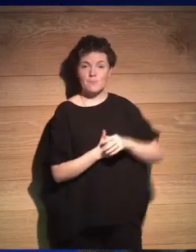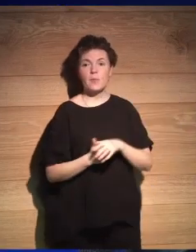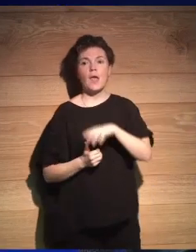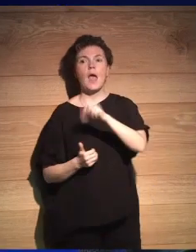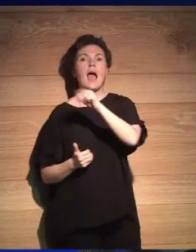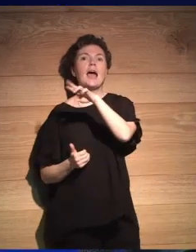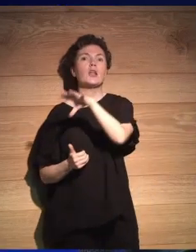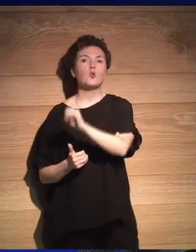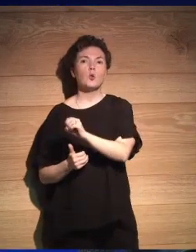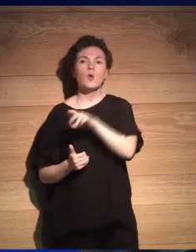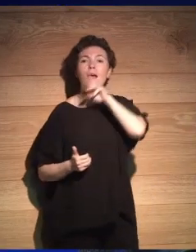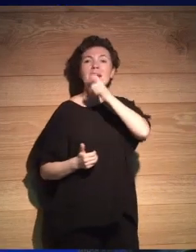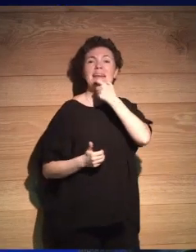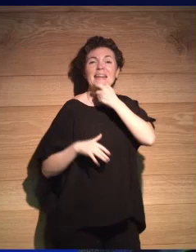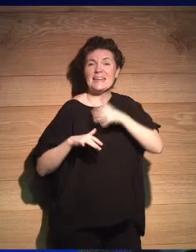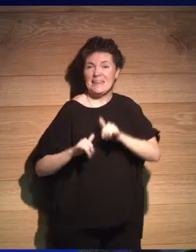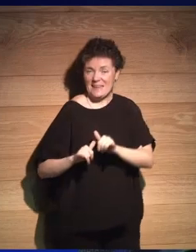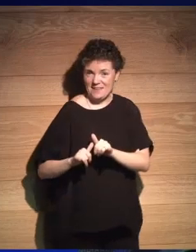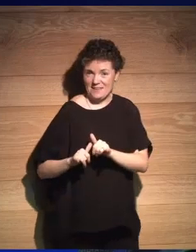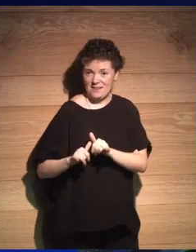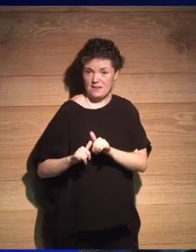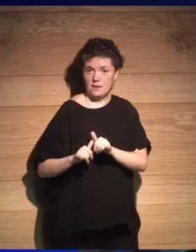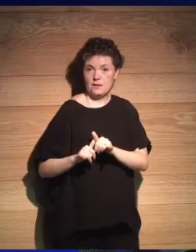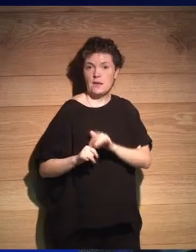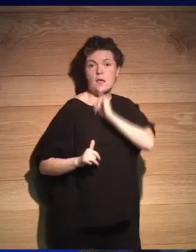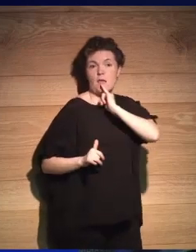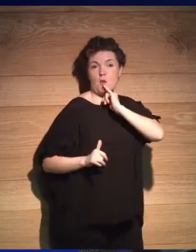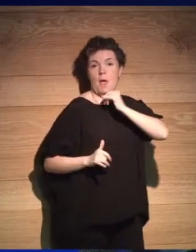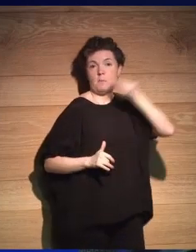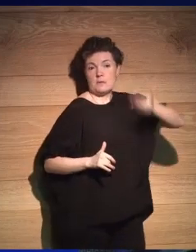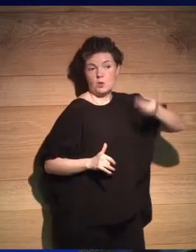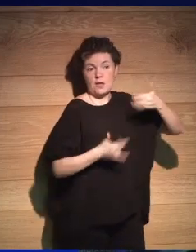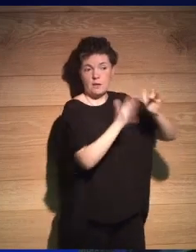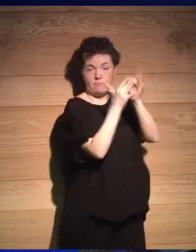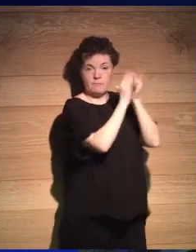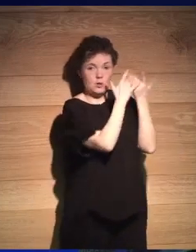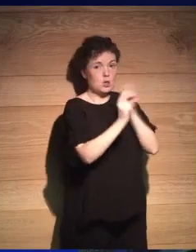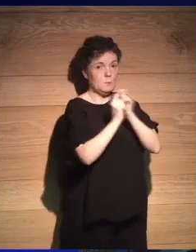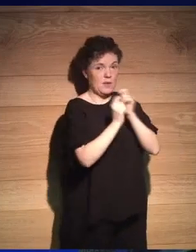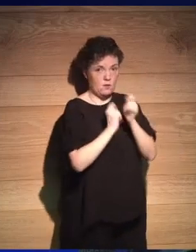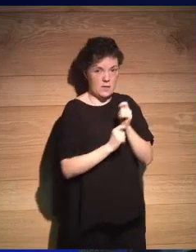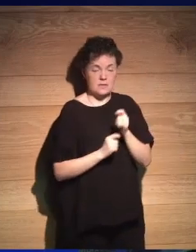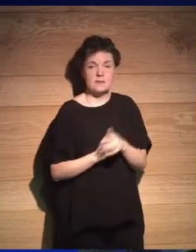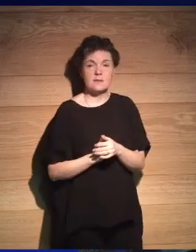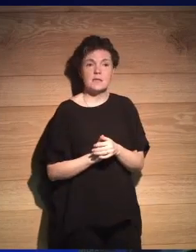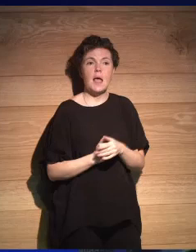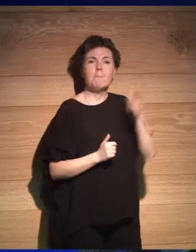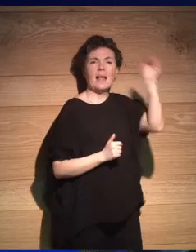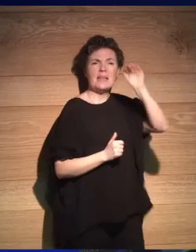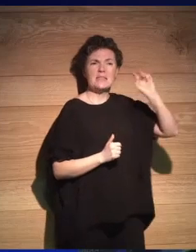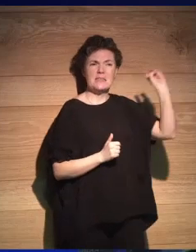está Arturo, sin hablar inglés, que era el mayor idioma entre los corresponsales, de varias